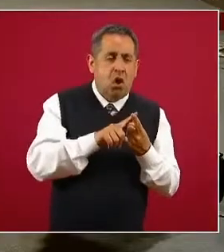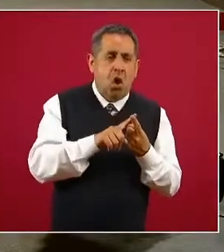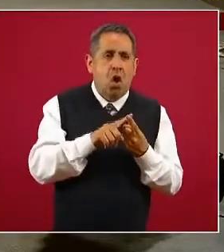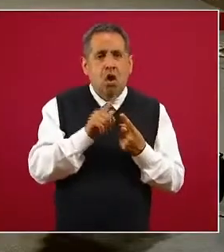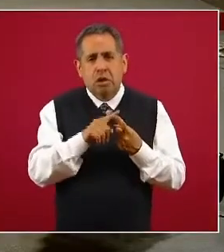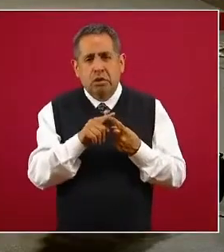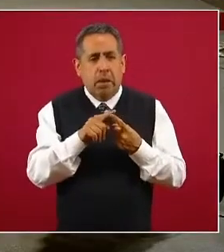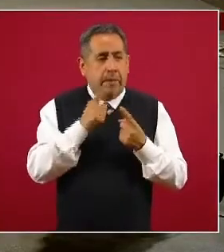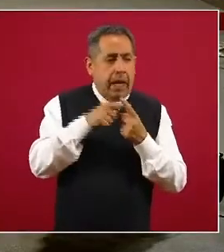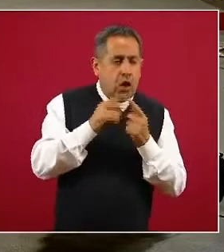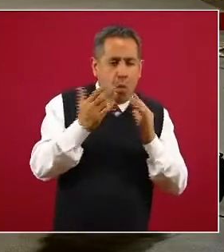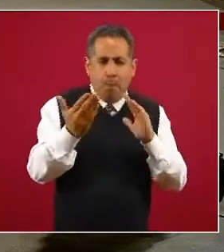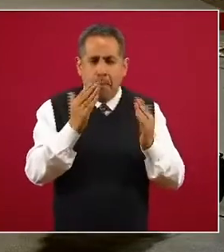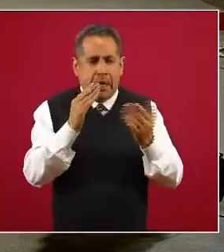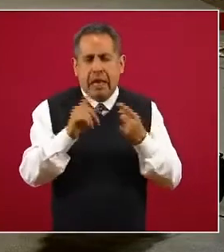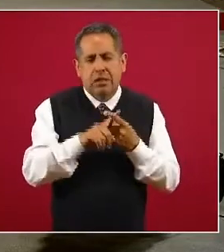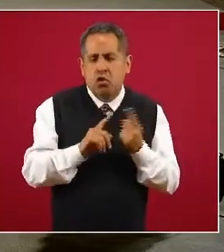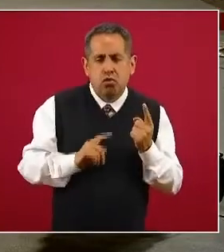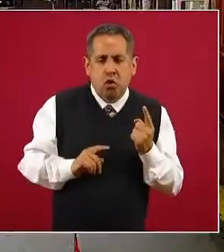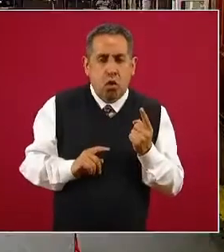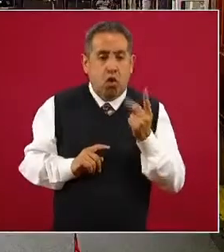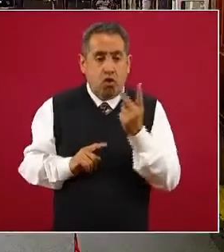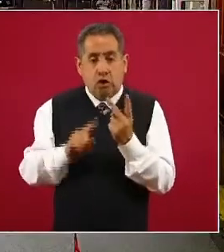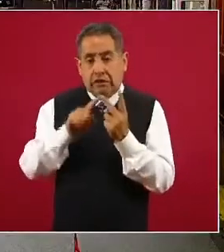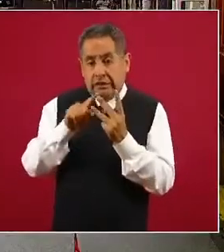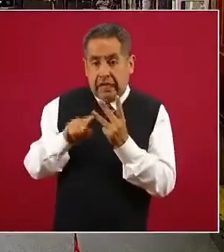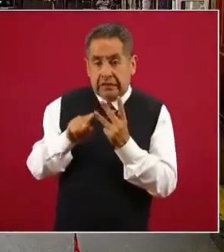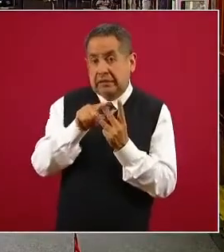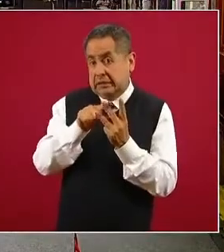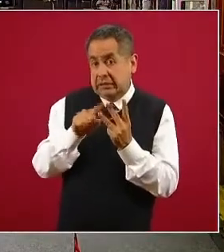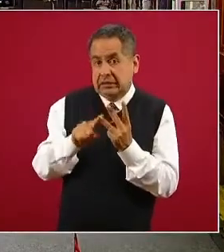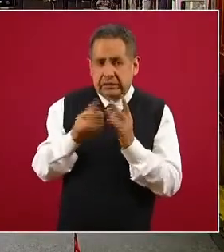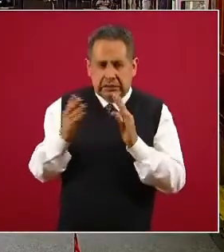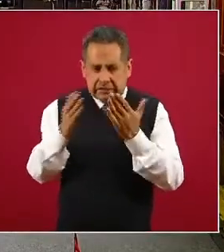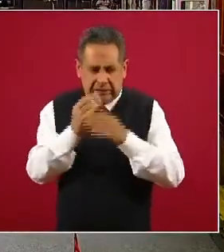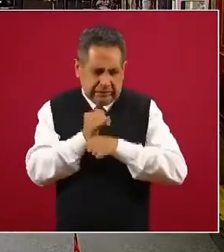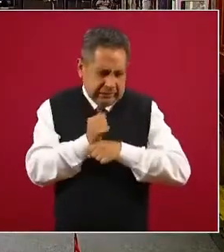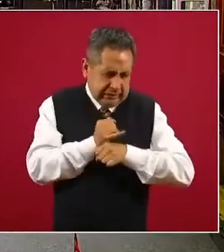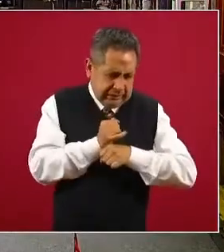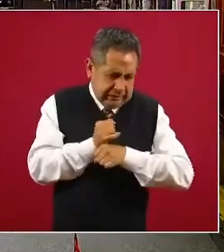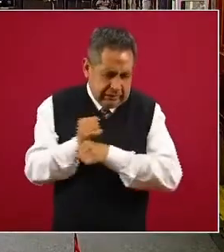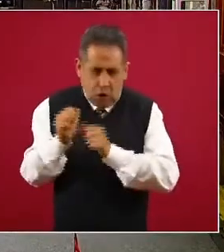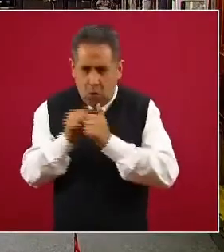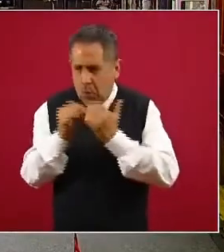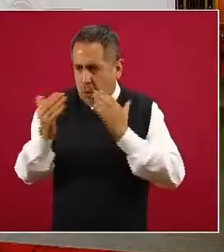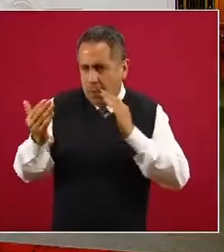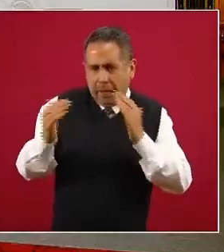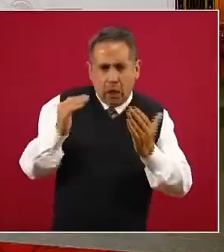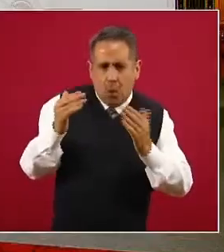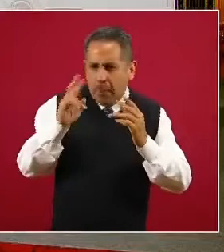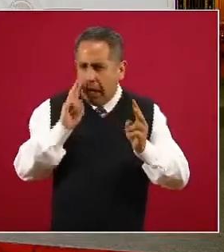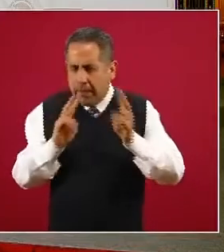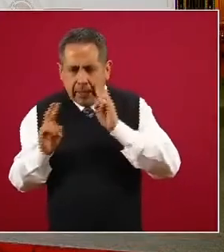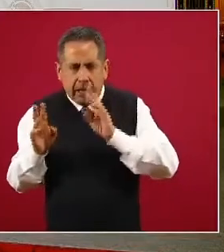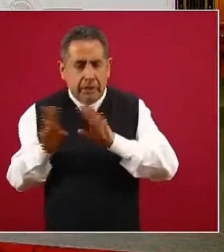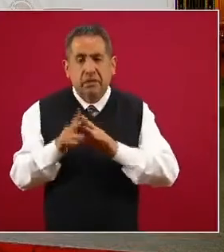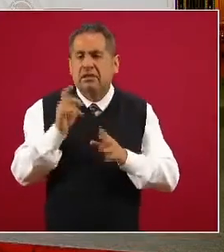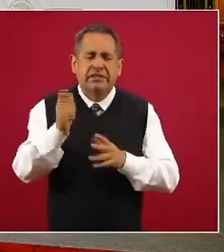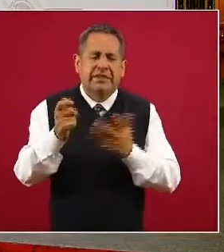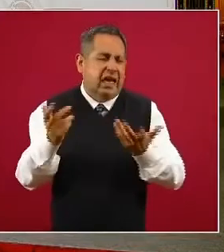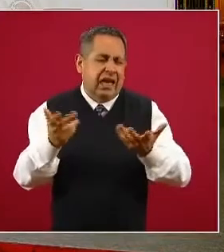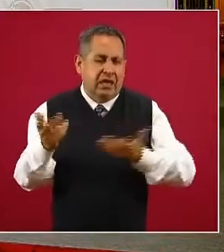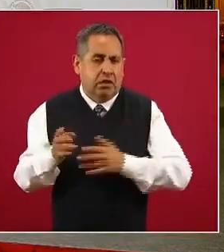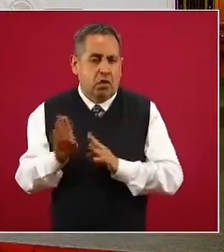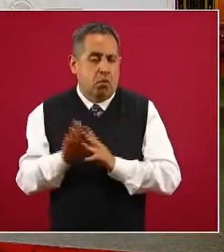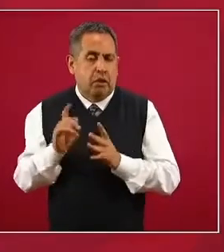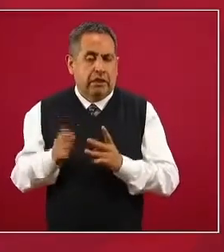fase comparativa, pero las fases 2 y 3 suelen ser estudios con un diseño comparativo. ¿Esto qué quiere decir?